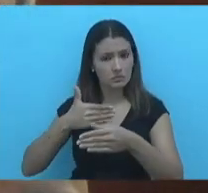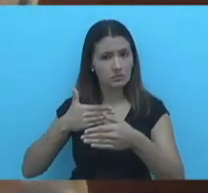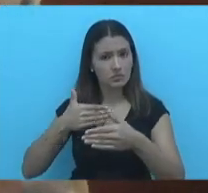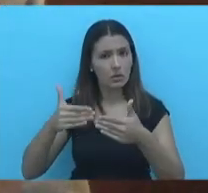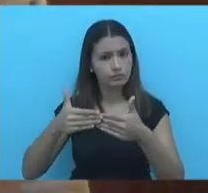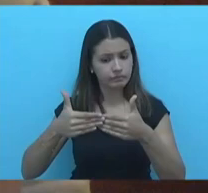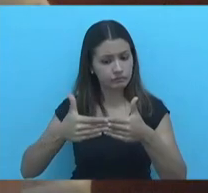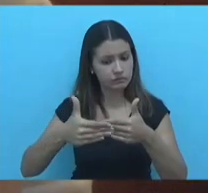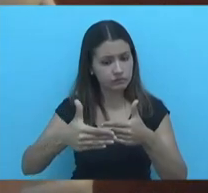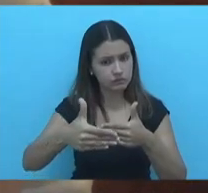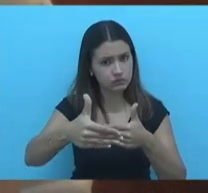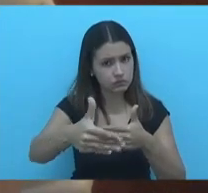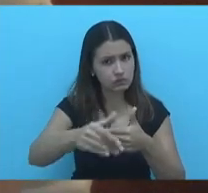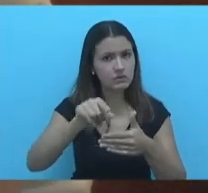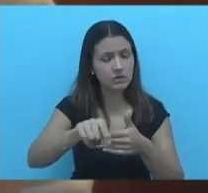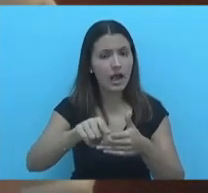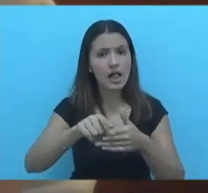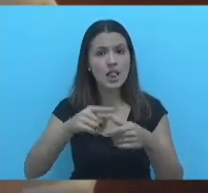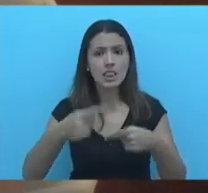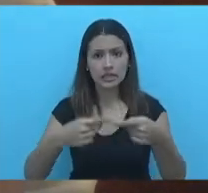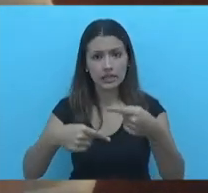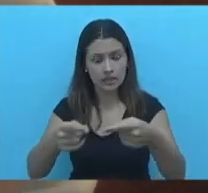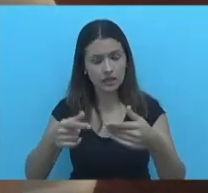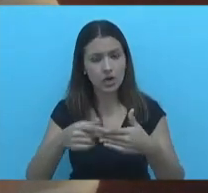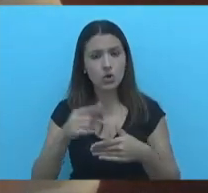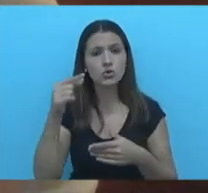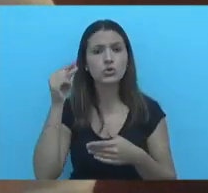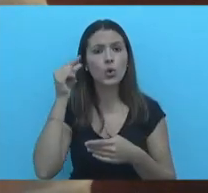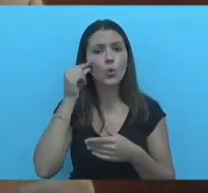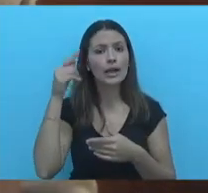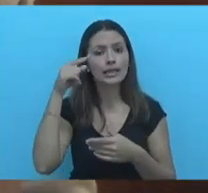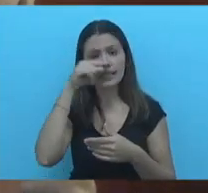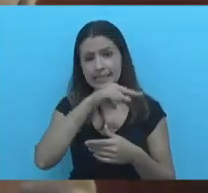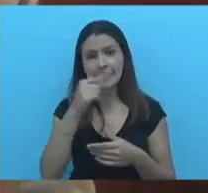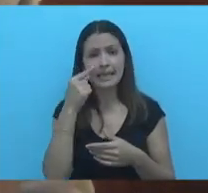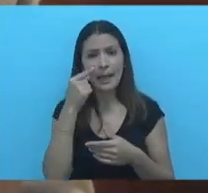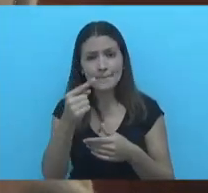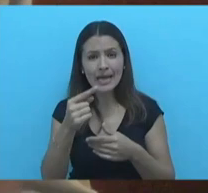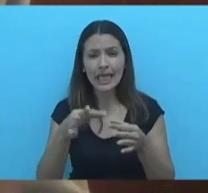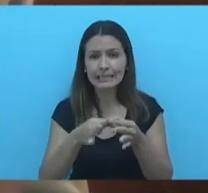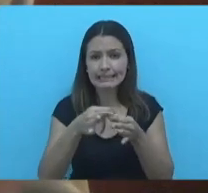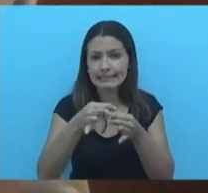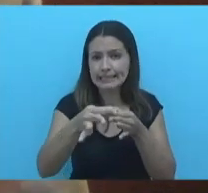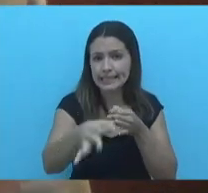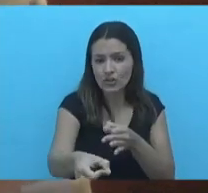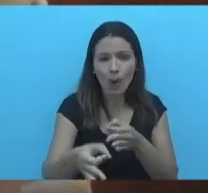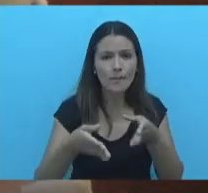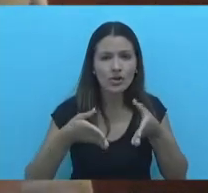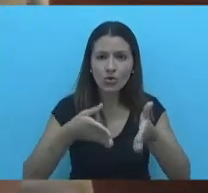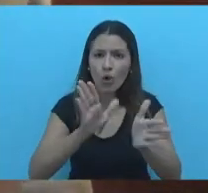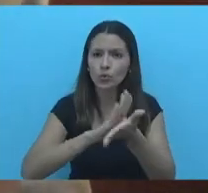que llegó a los 47.000 kilómetros de traza. Eso fue en 1954, lo cual demostró que el